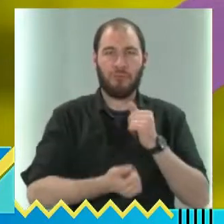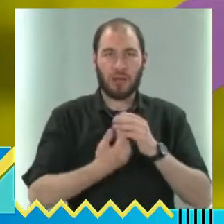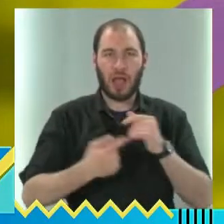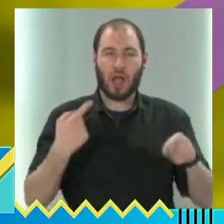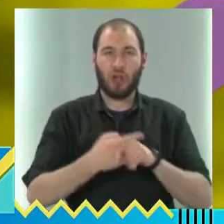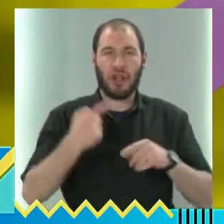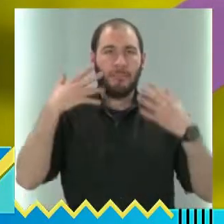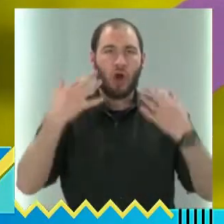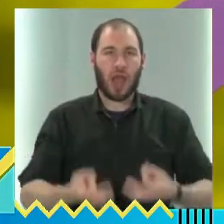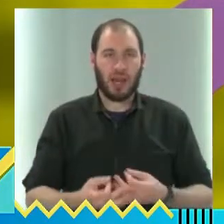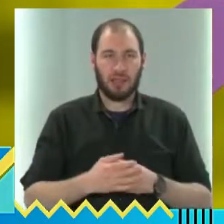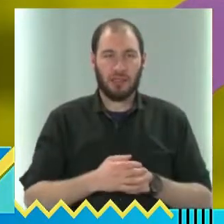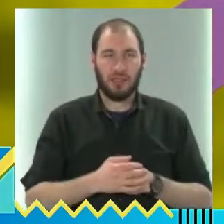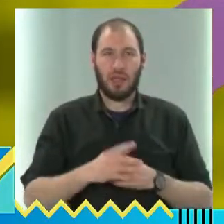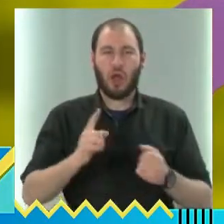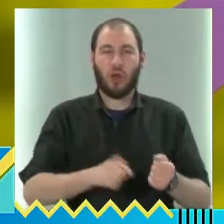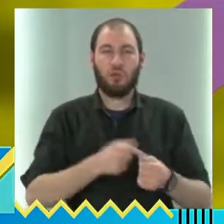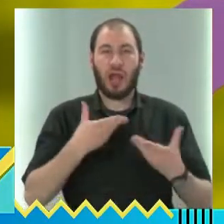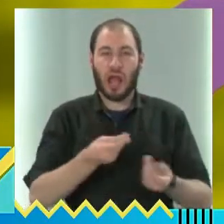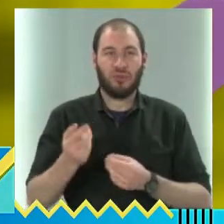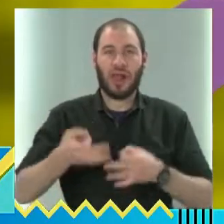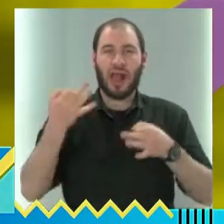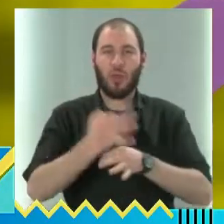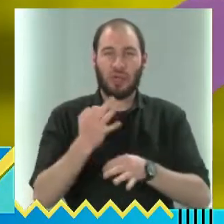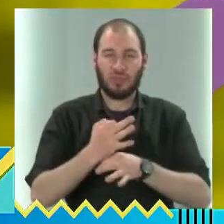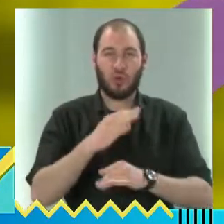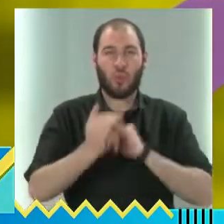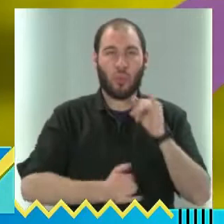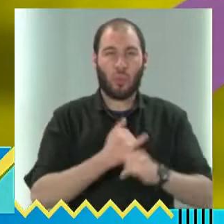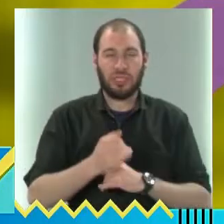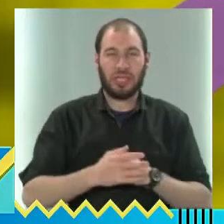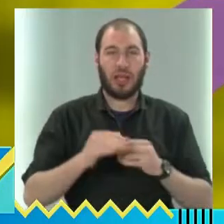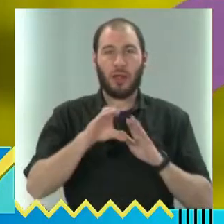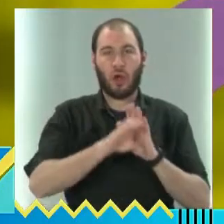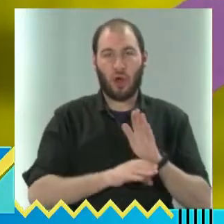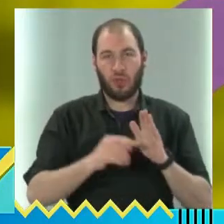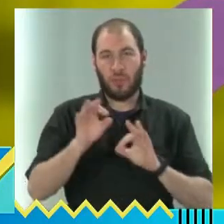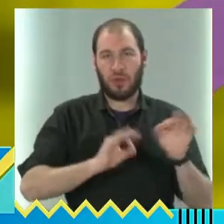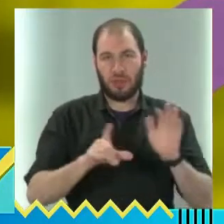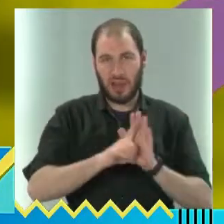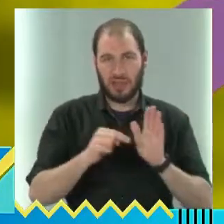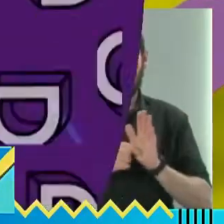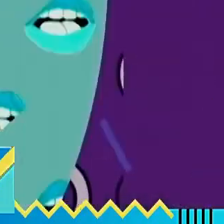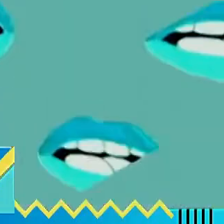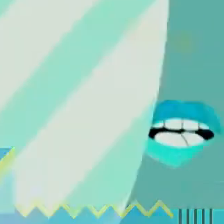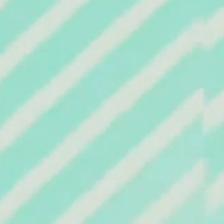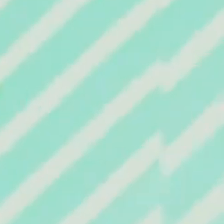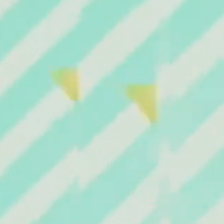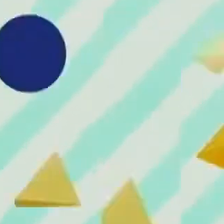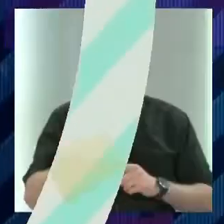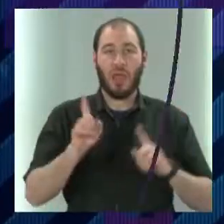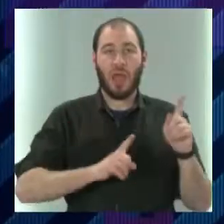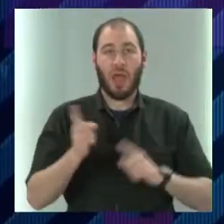contra la moralidad, buenas costumbres, solidaridad y educación que plantea este proyecto de ley. Algunas de